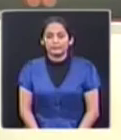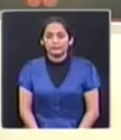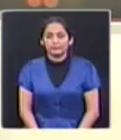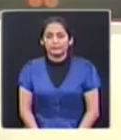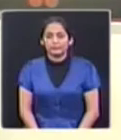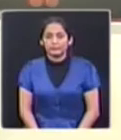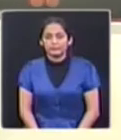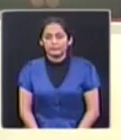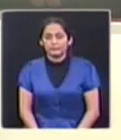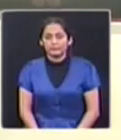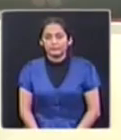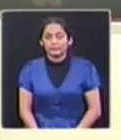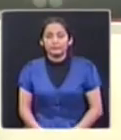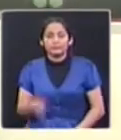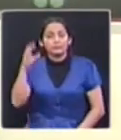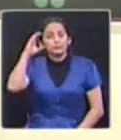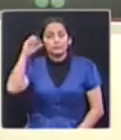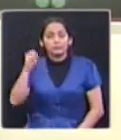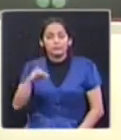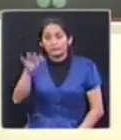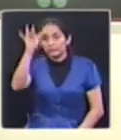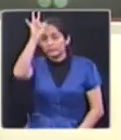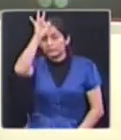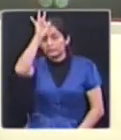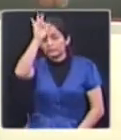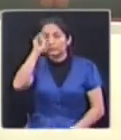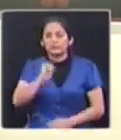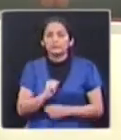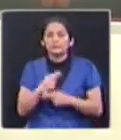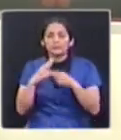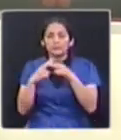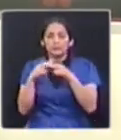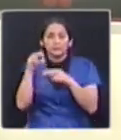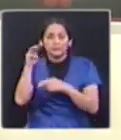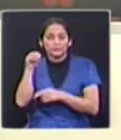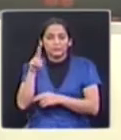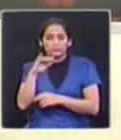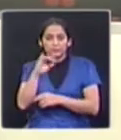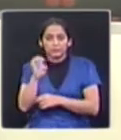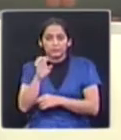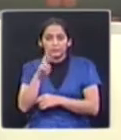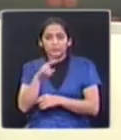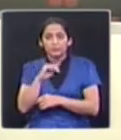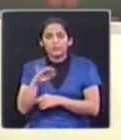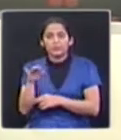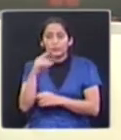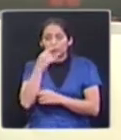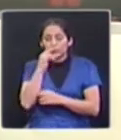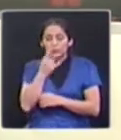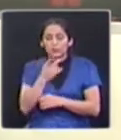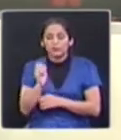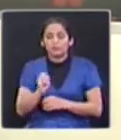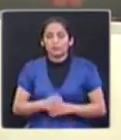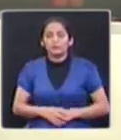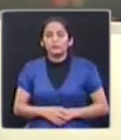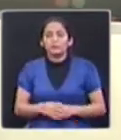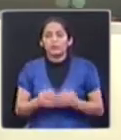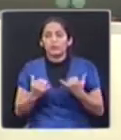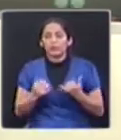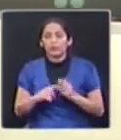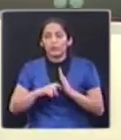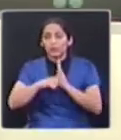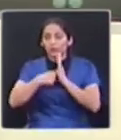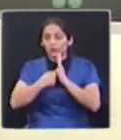Hospital Municipal de la Mujer y el Niño de Cuenca habría adquirido medicamentos sin cumplir con el sistema de compras públicas, por lo que la Contraloría General del